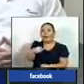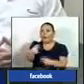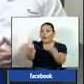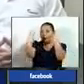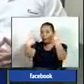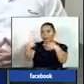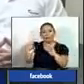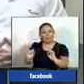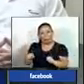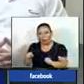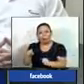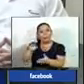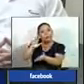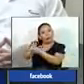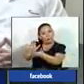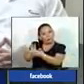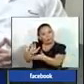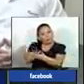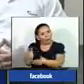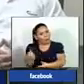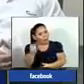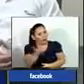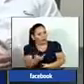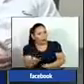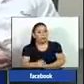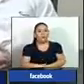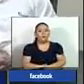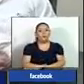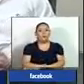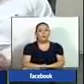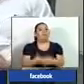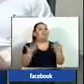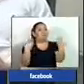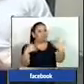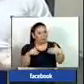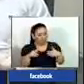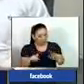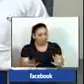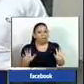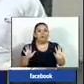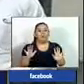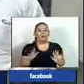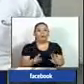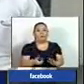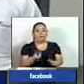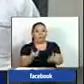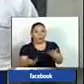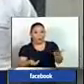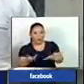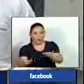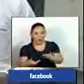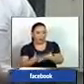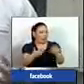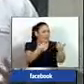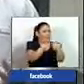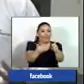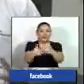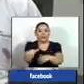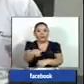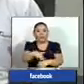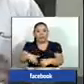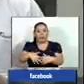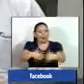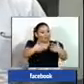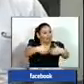televidentes para adquirir este nuevo producto? El producto ya está de venta en la red de ferreteros en todo el